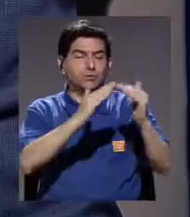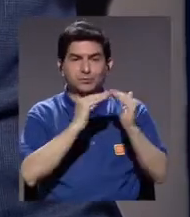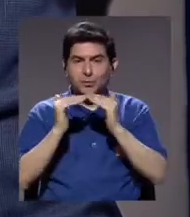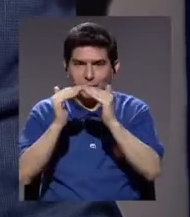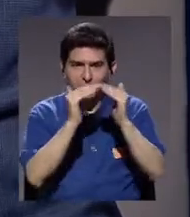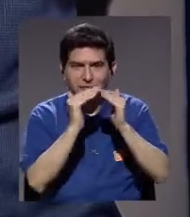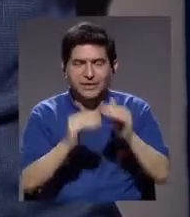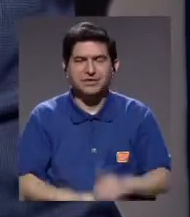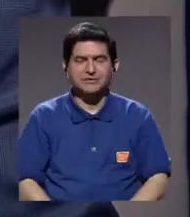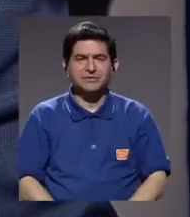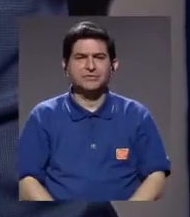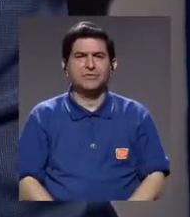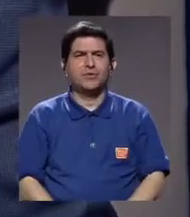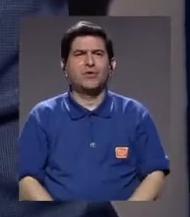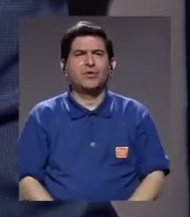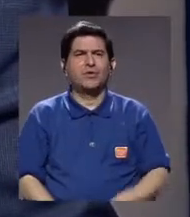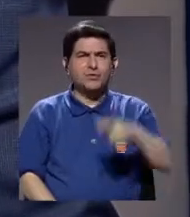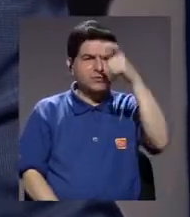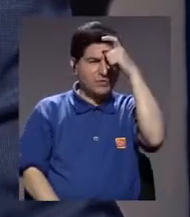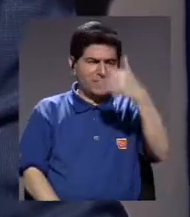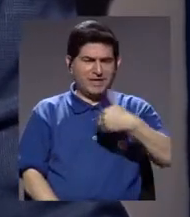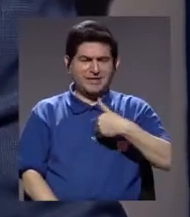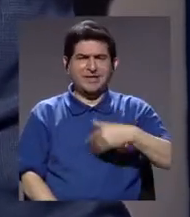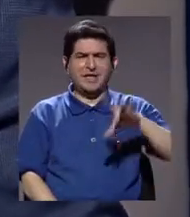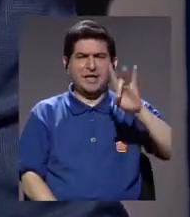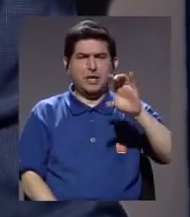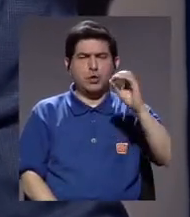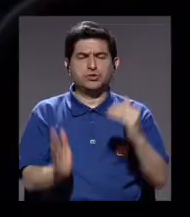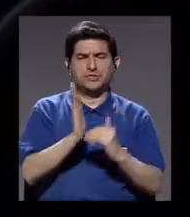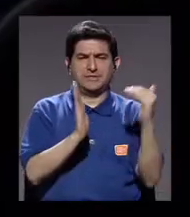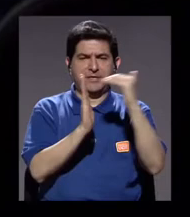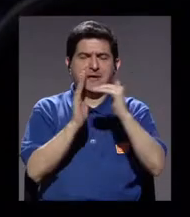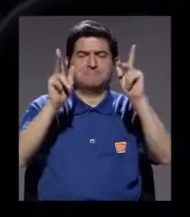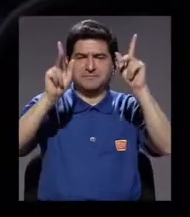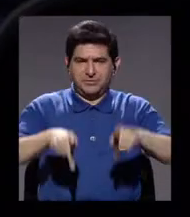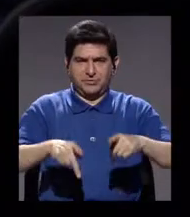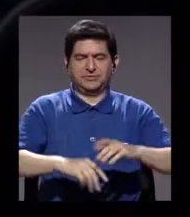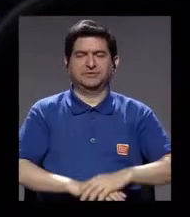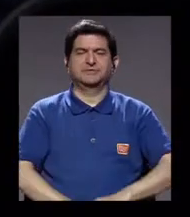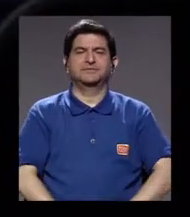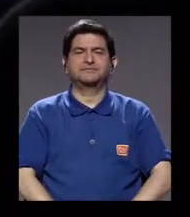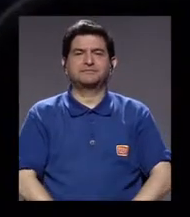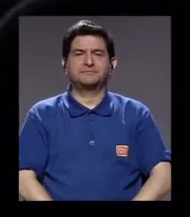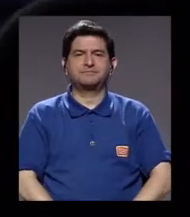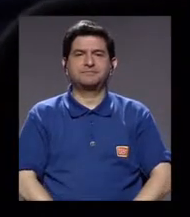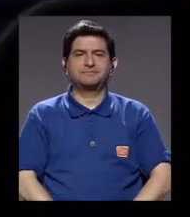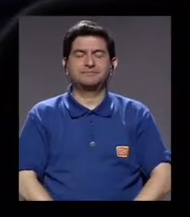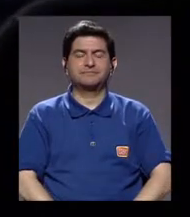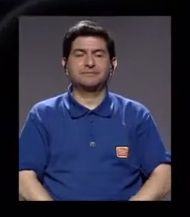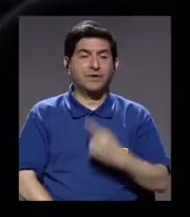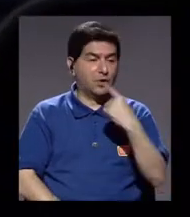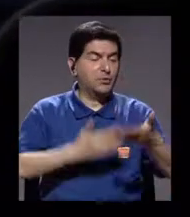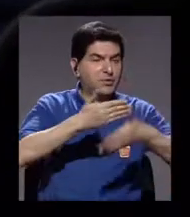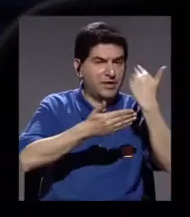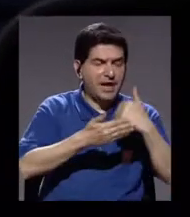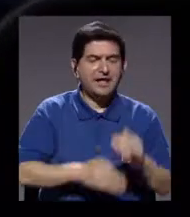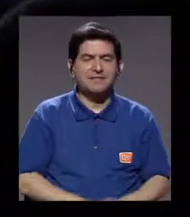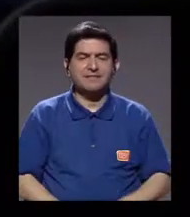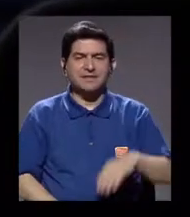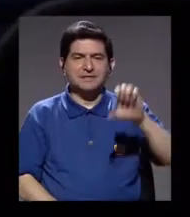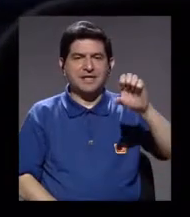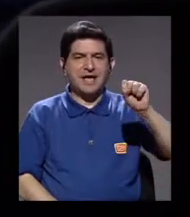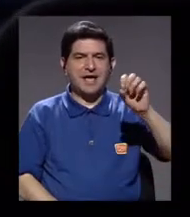población, Turquía tiene 80 millones de personas. Como yo decía, Estambul,